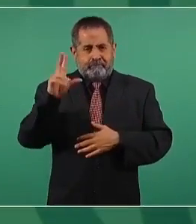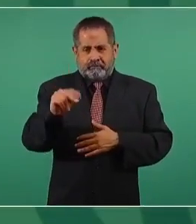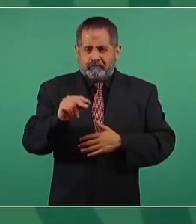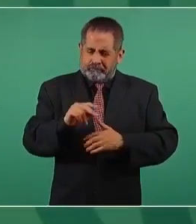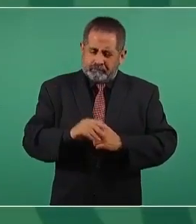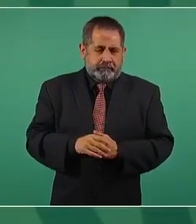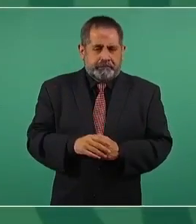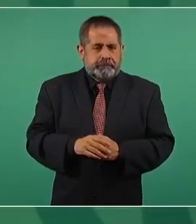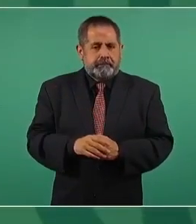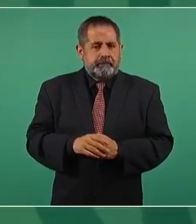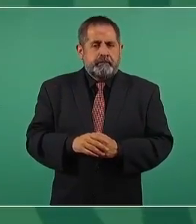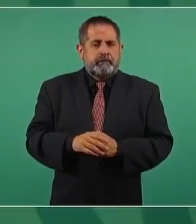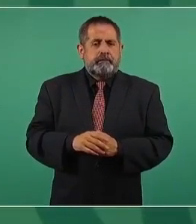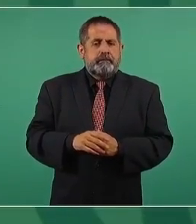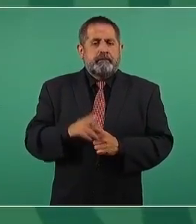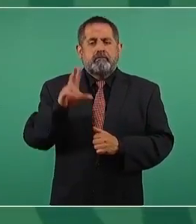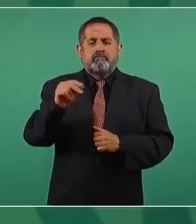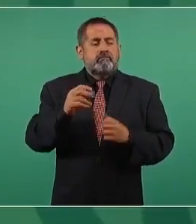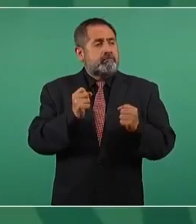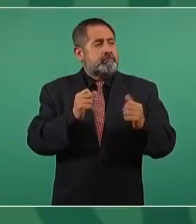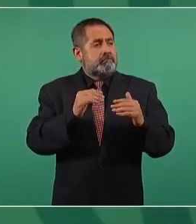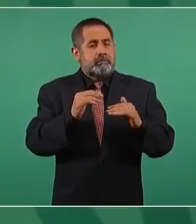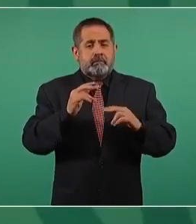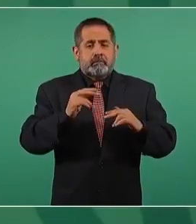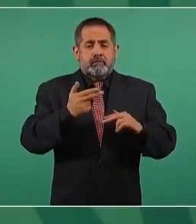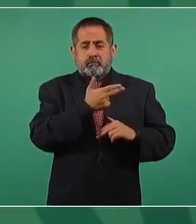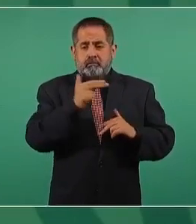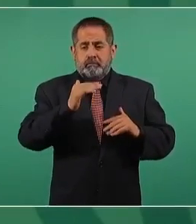de muchos pisos.